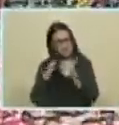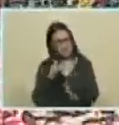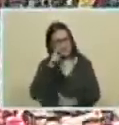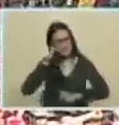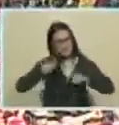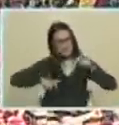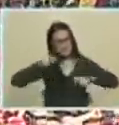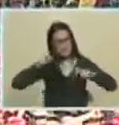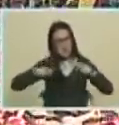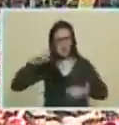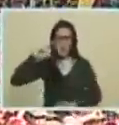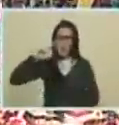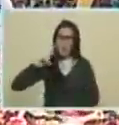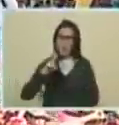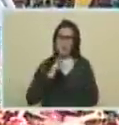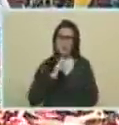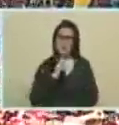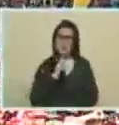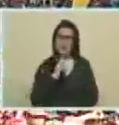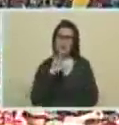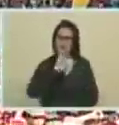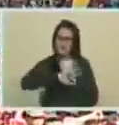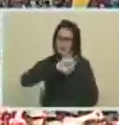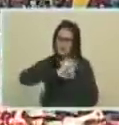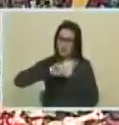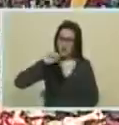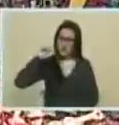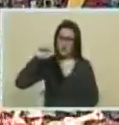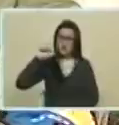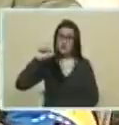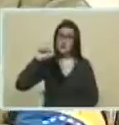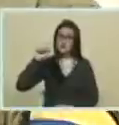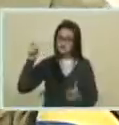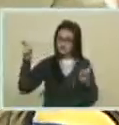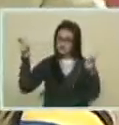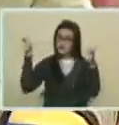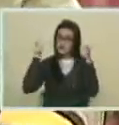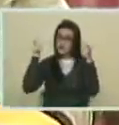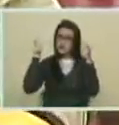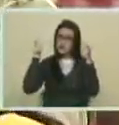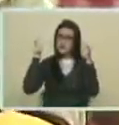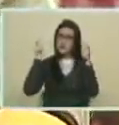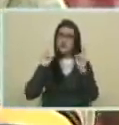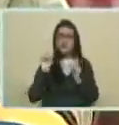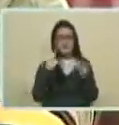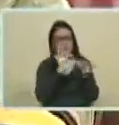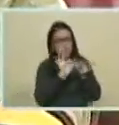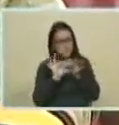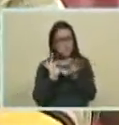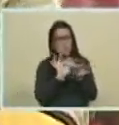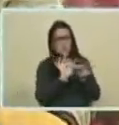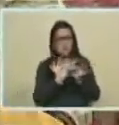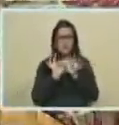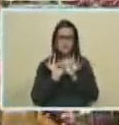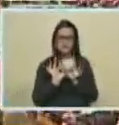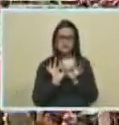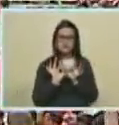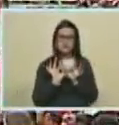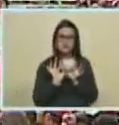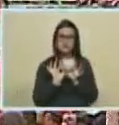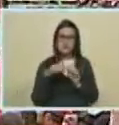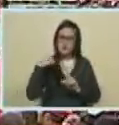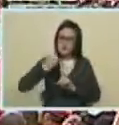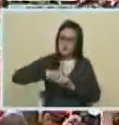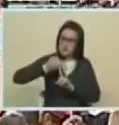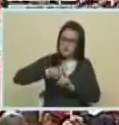revolucionarias, bolivarianas, socialistas y chavistas. Las llamo a la unión vamos a unirnos para la